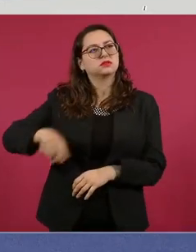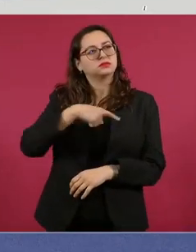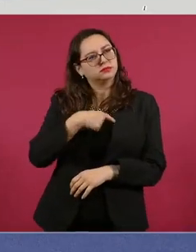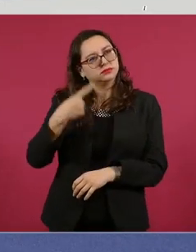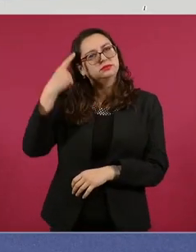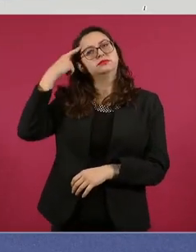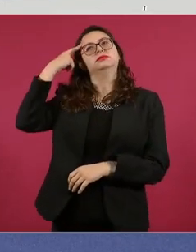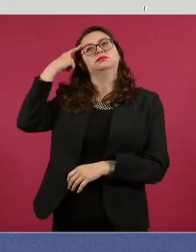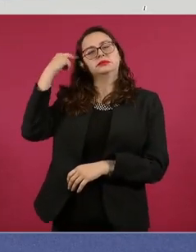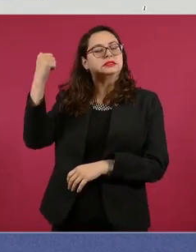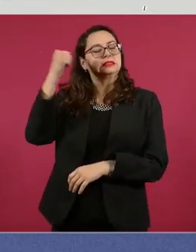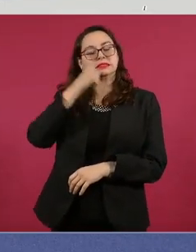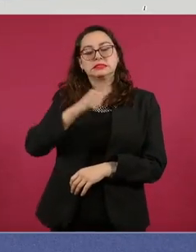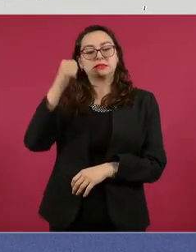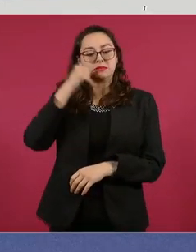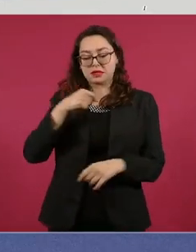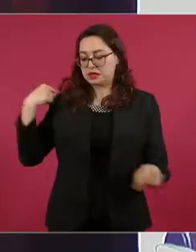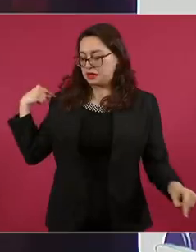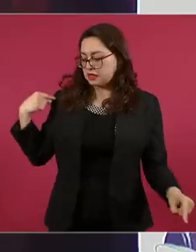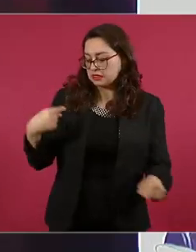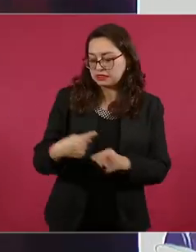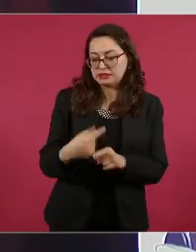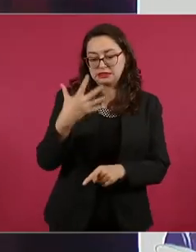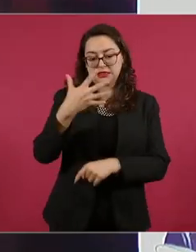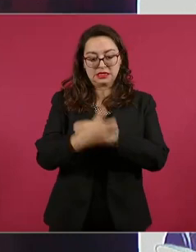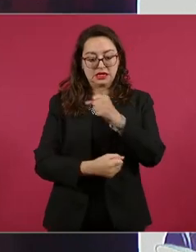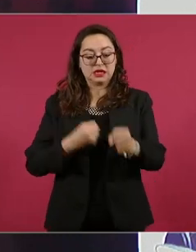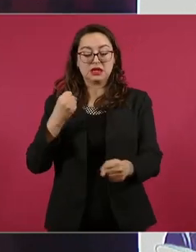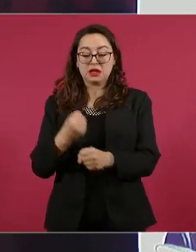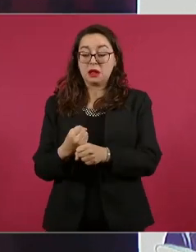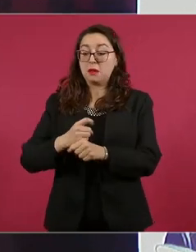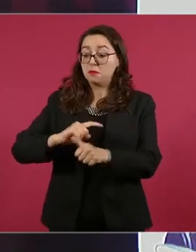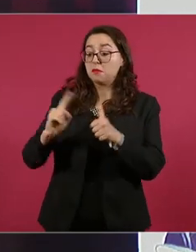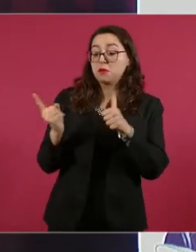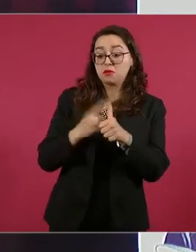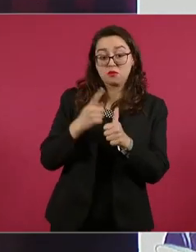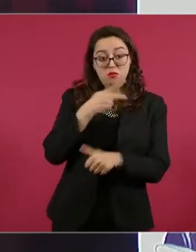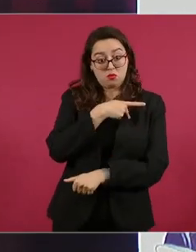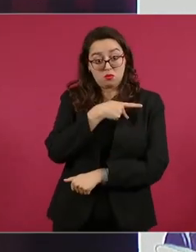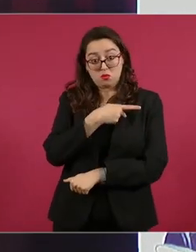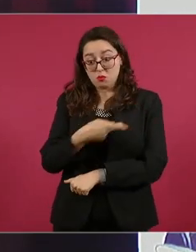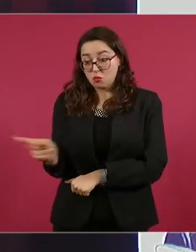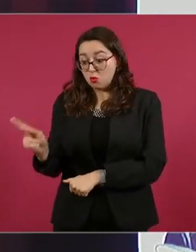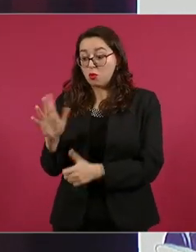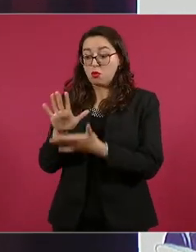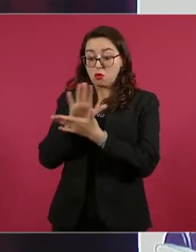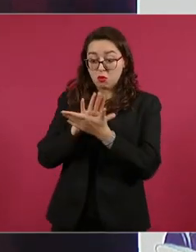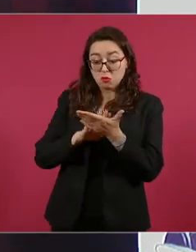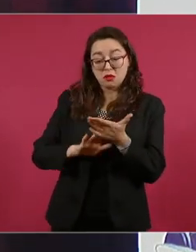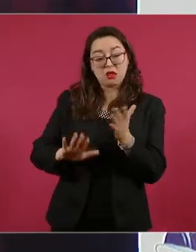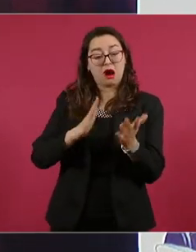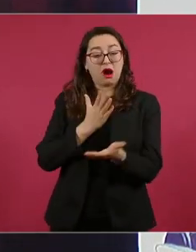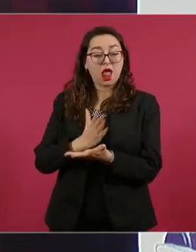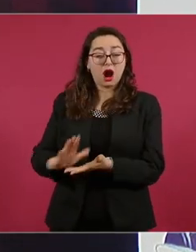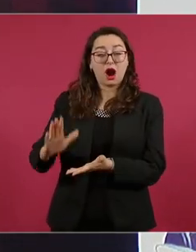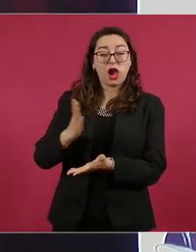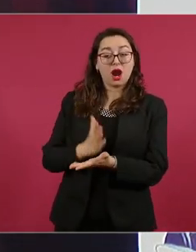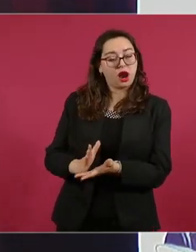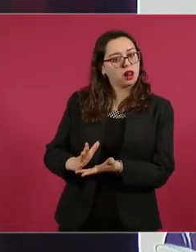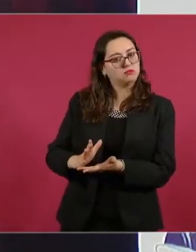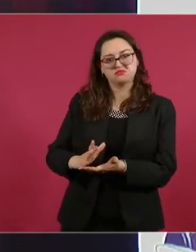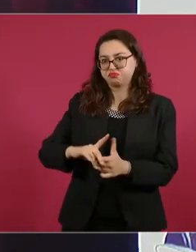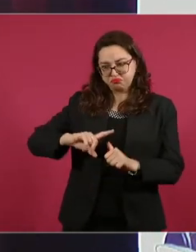nos ha guiado en este gobierno, de que por el bien de todos, primero los pobres, los más humildes y olvidados, en